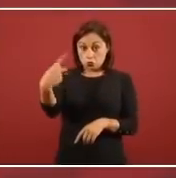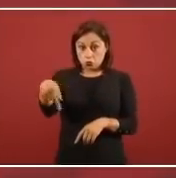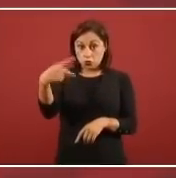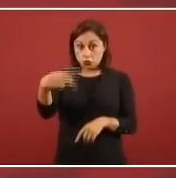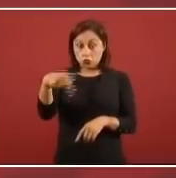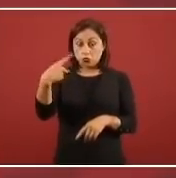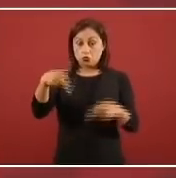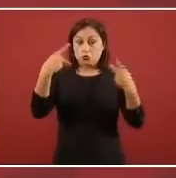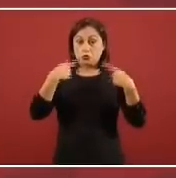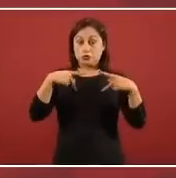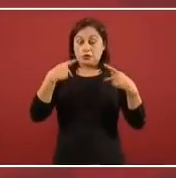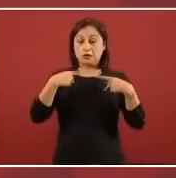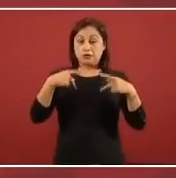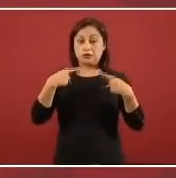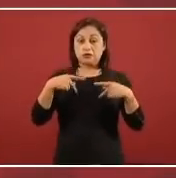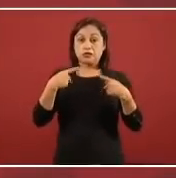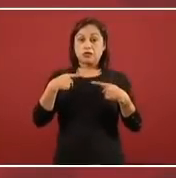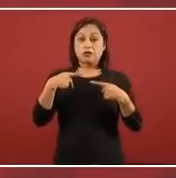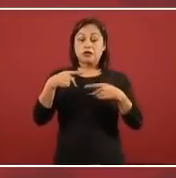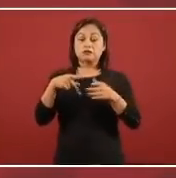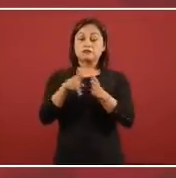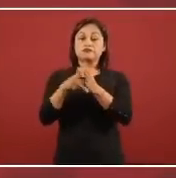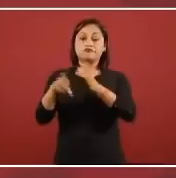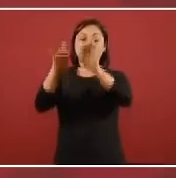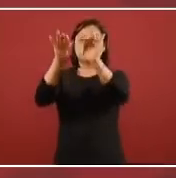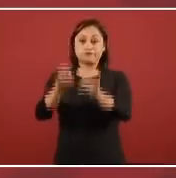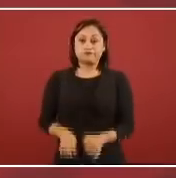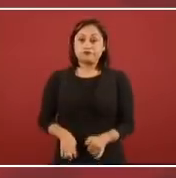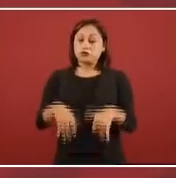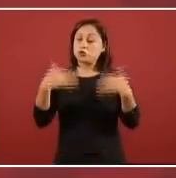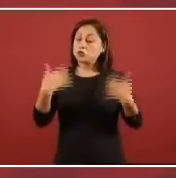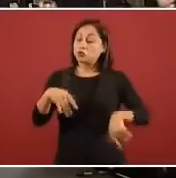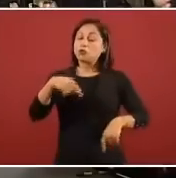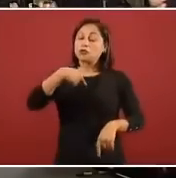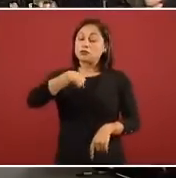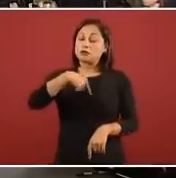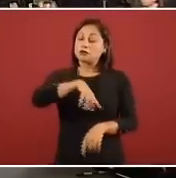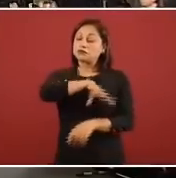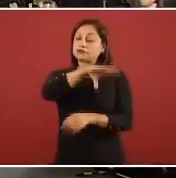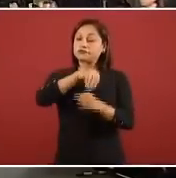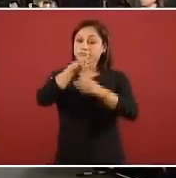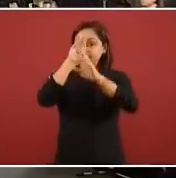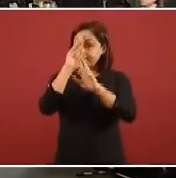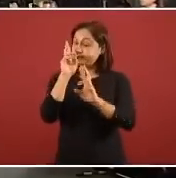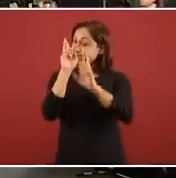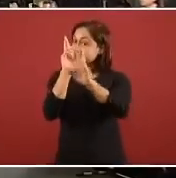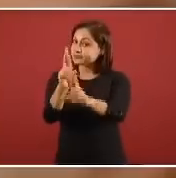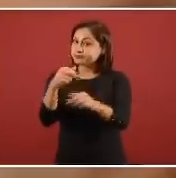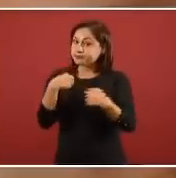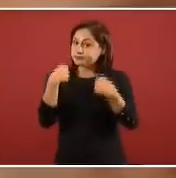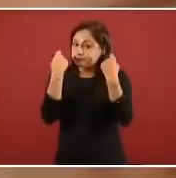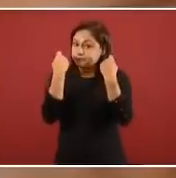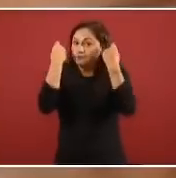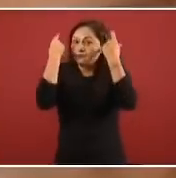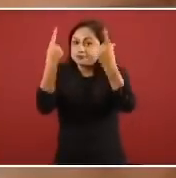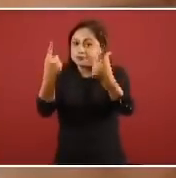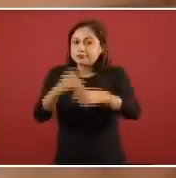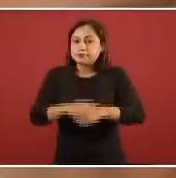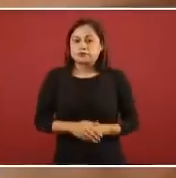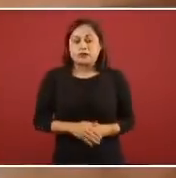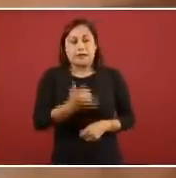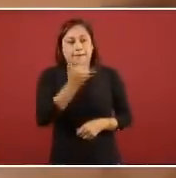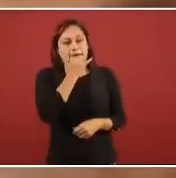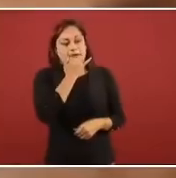todo mi respeto y mi admiración. Presidente, y perdón que me esté colgando, y una disculpa a mis compañeros.